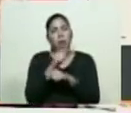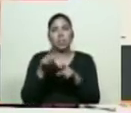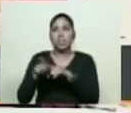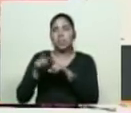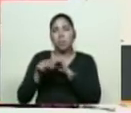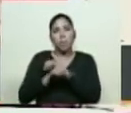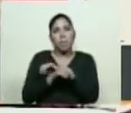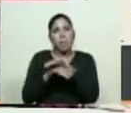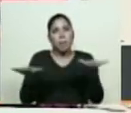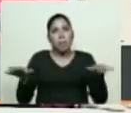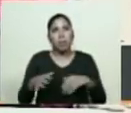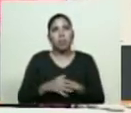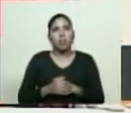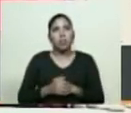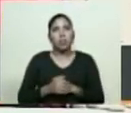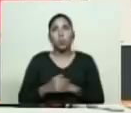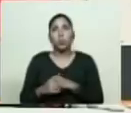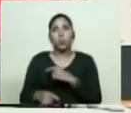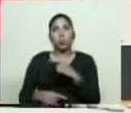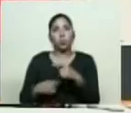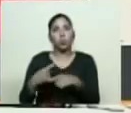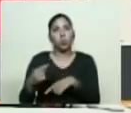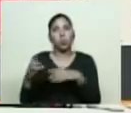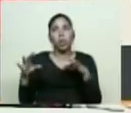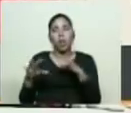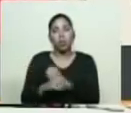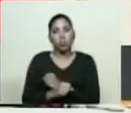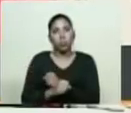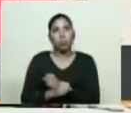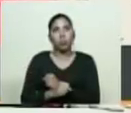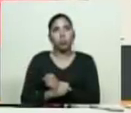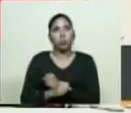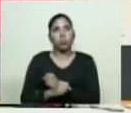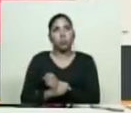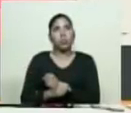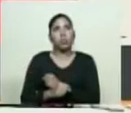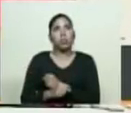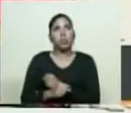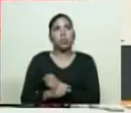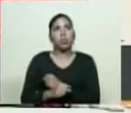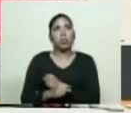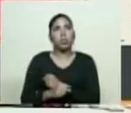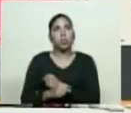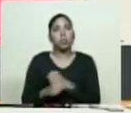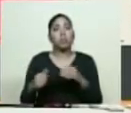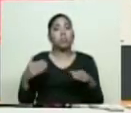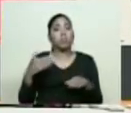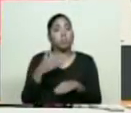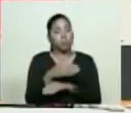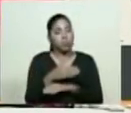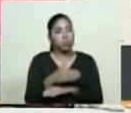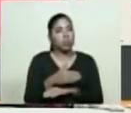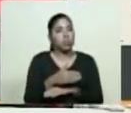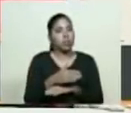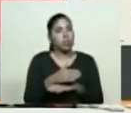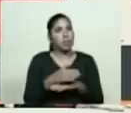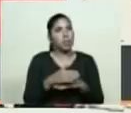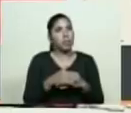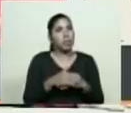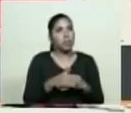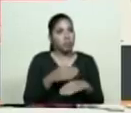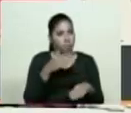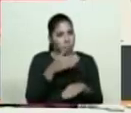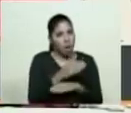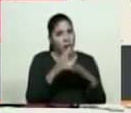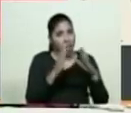todas las noches, una receta, a las 9 de la noche, van los organismos de seguridad a la casa de Leopoldo López a torturarlo,